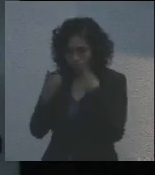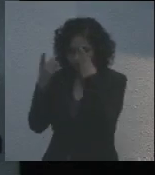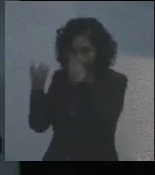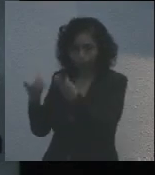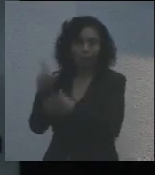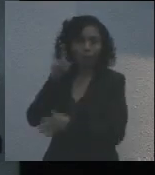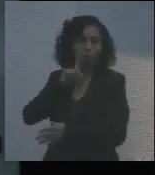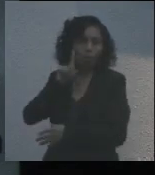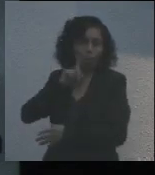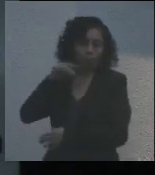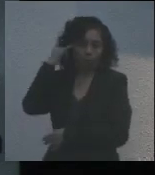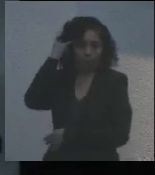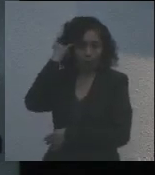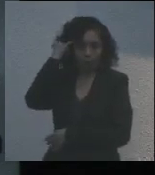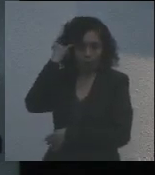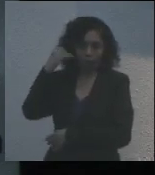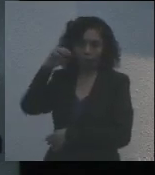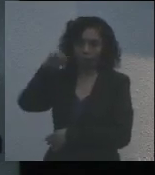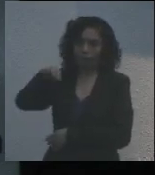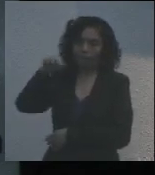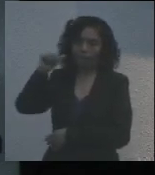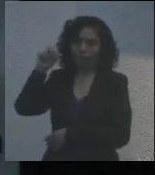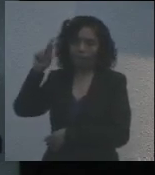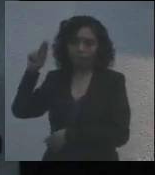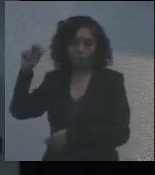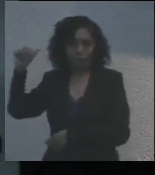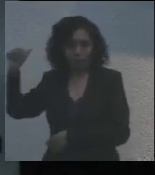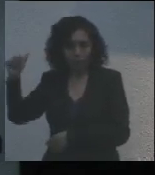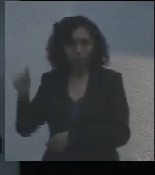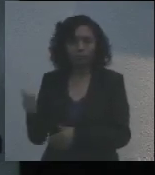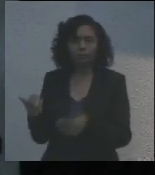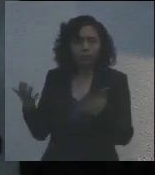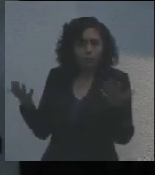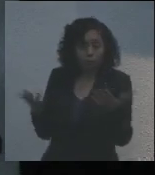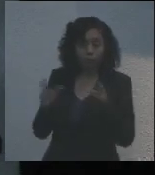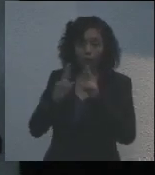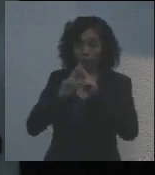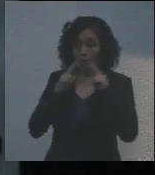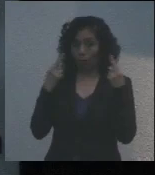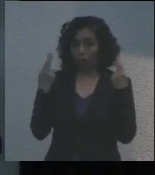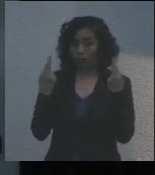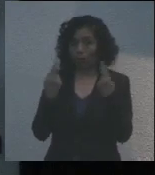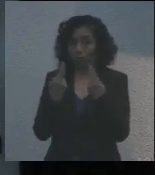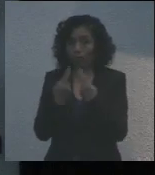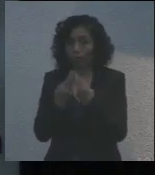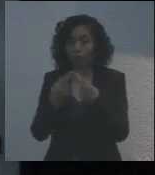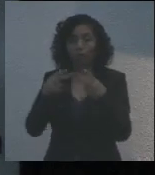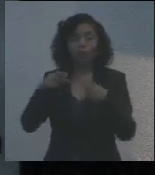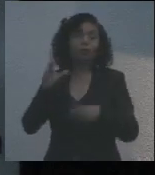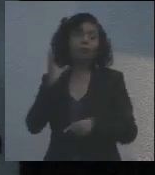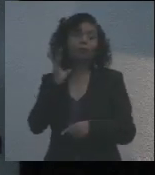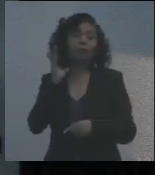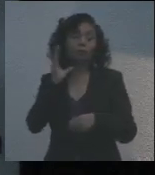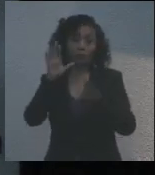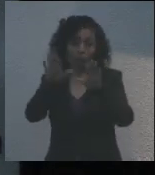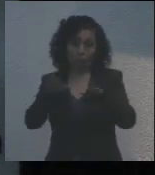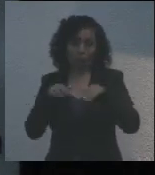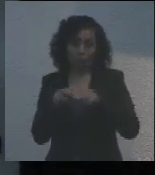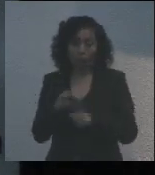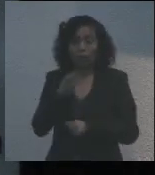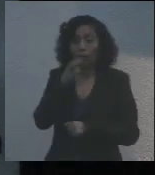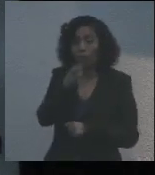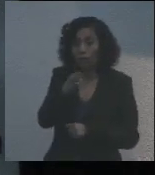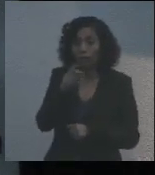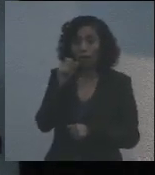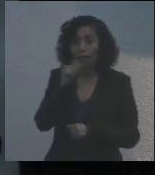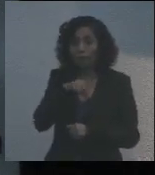mujer indígena maya María petrona wicap se hará en sesión solemne de la legislatura del Estado misma que